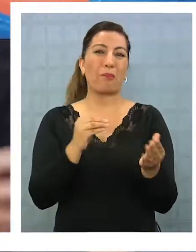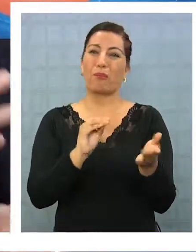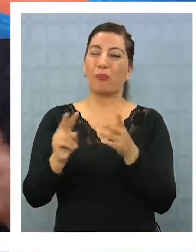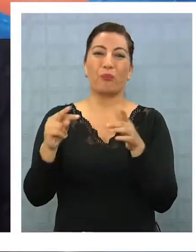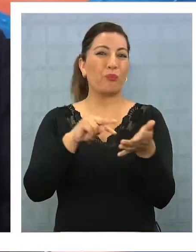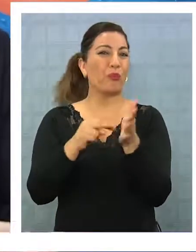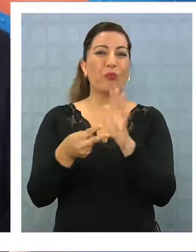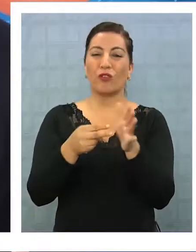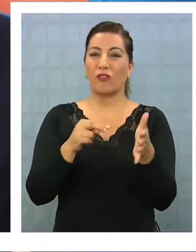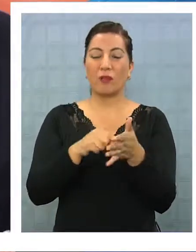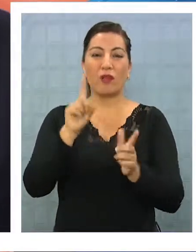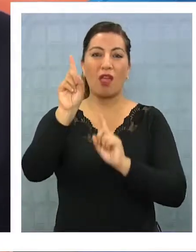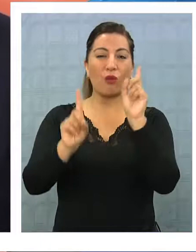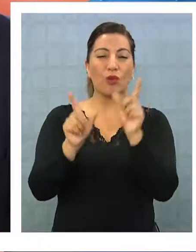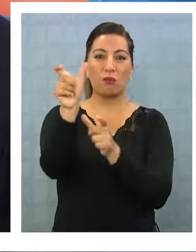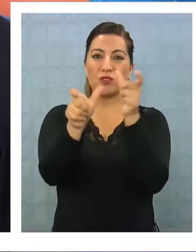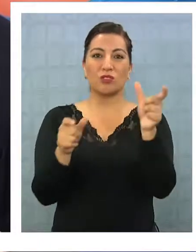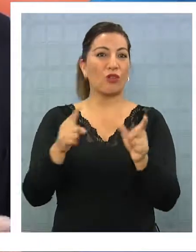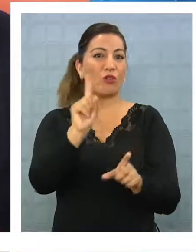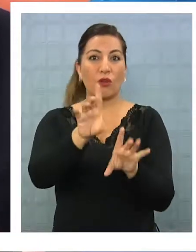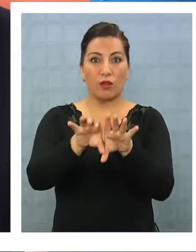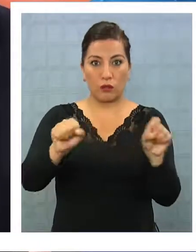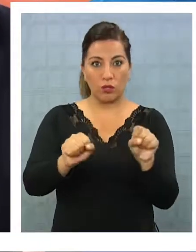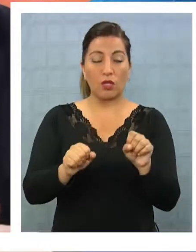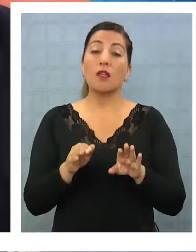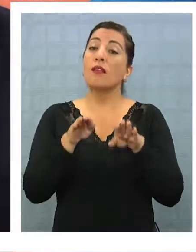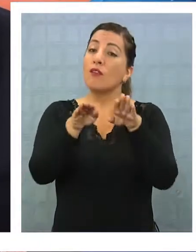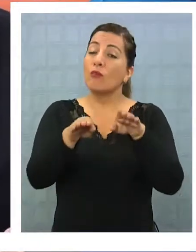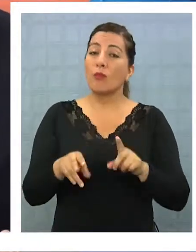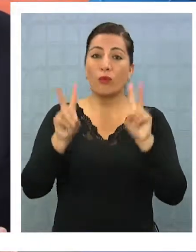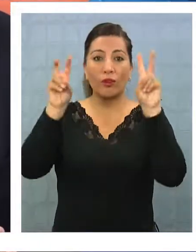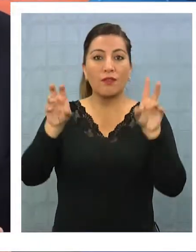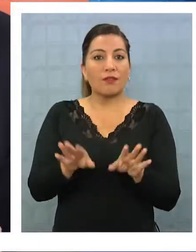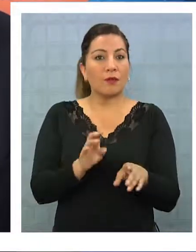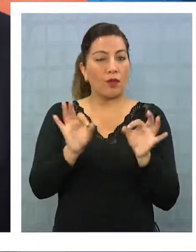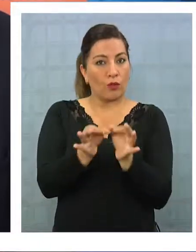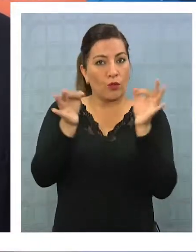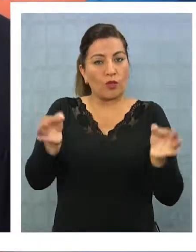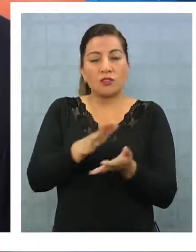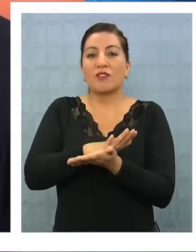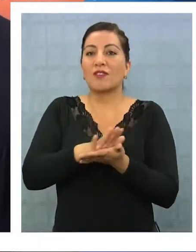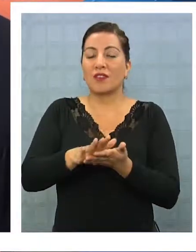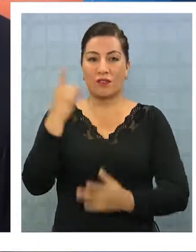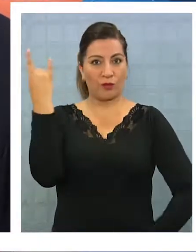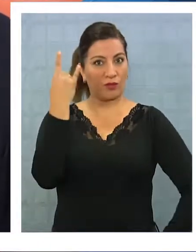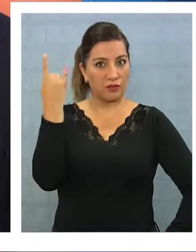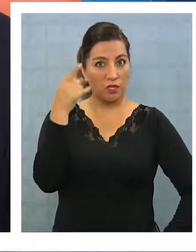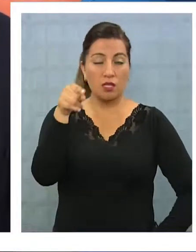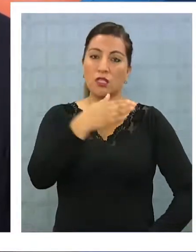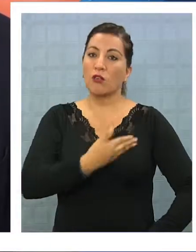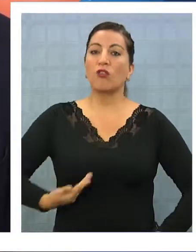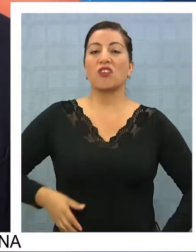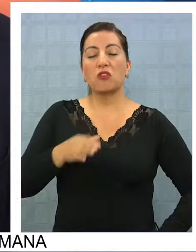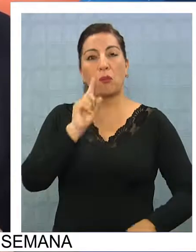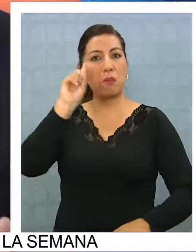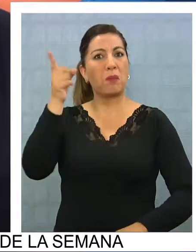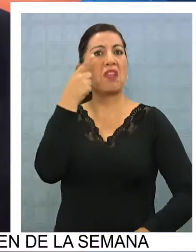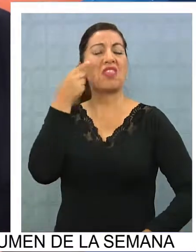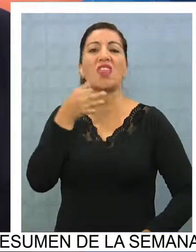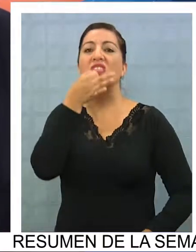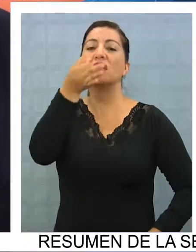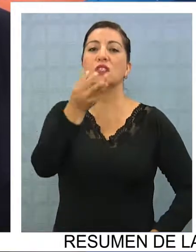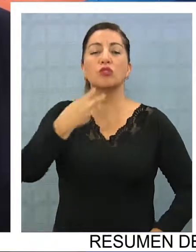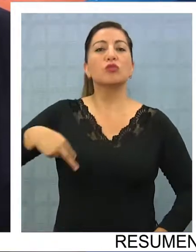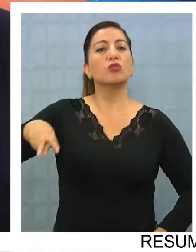ruidoso y que produce mucho desajuste. Lo mismo ocurrió con la gratuidad de la educación superior. Si el gobierno hubiese dicho el primer día,